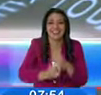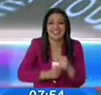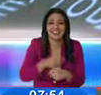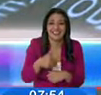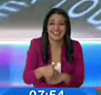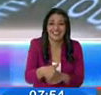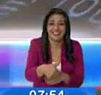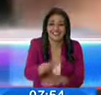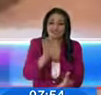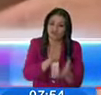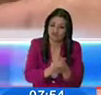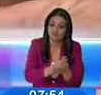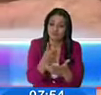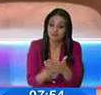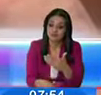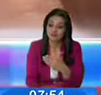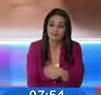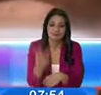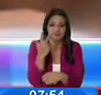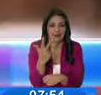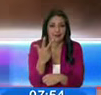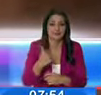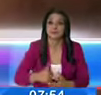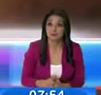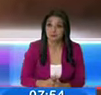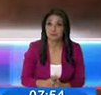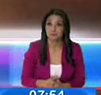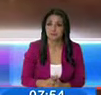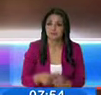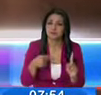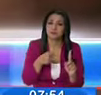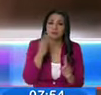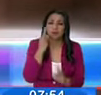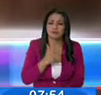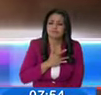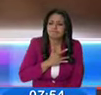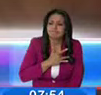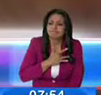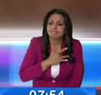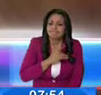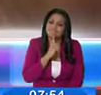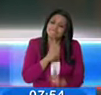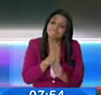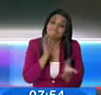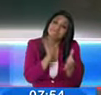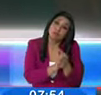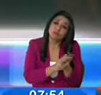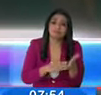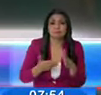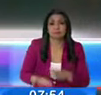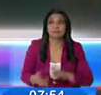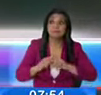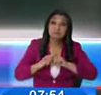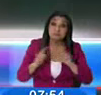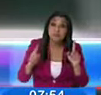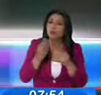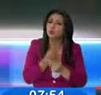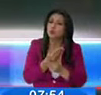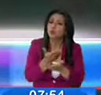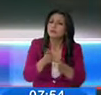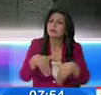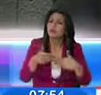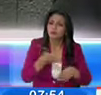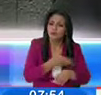con quien procreó 3 hijos. Ella, con dolor por no contar ya con su compañía, nos comenta cómo la